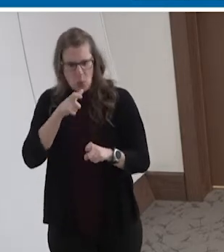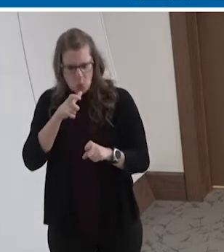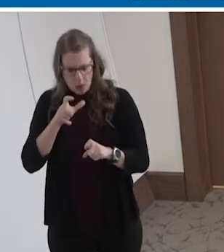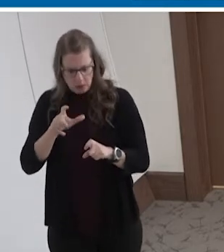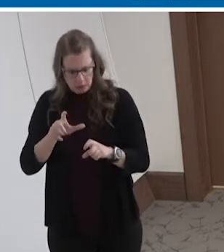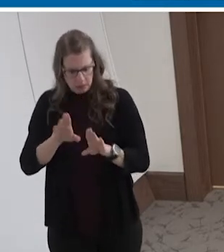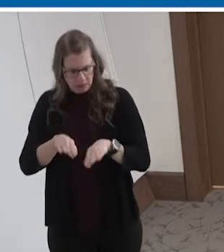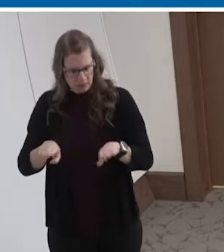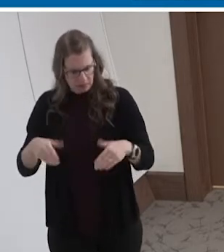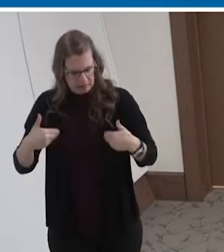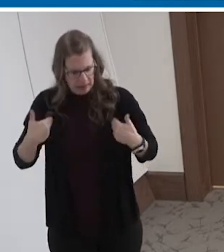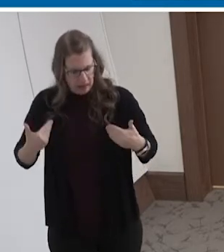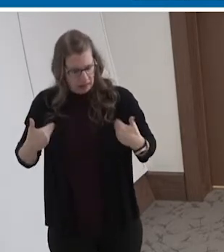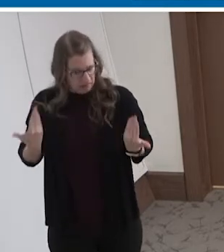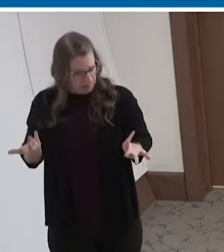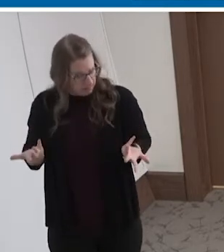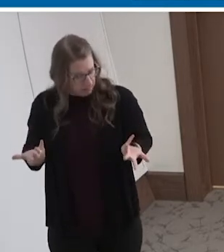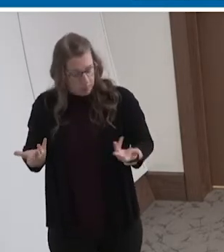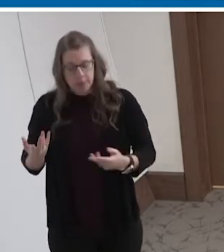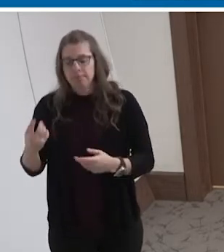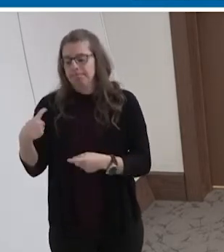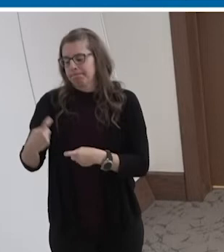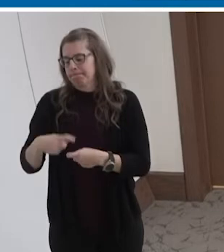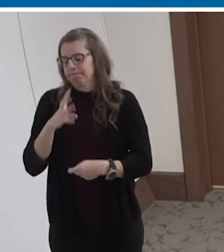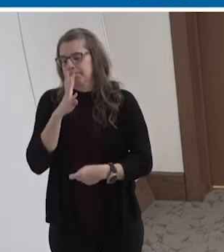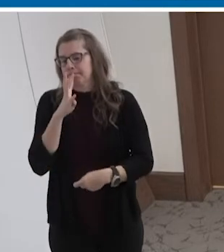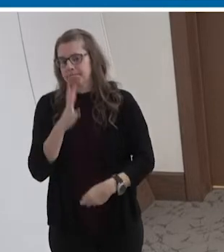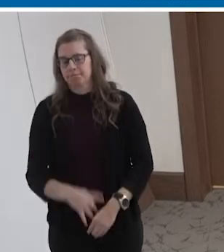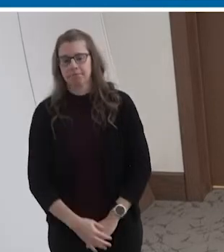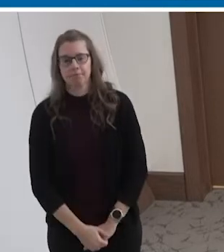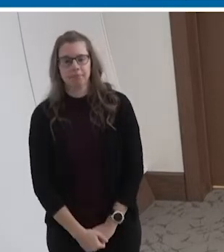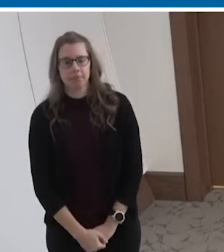children? Y I'm